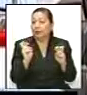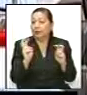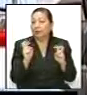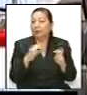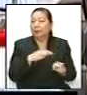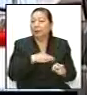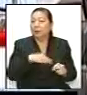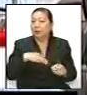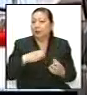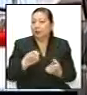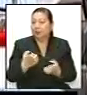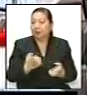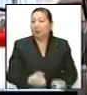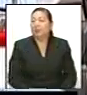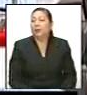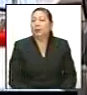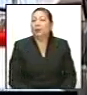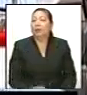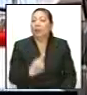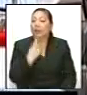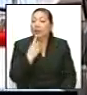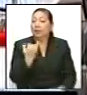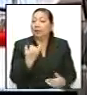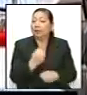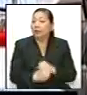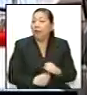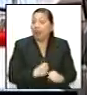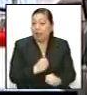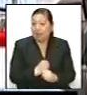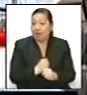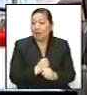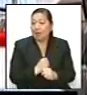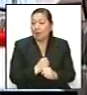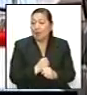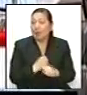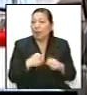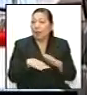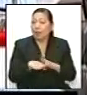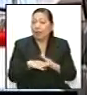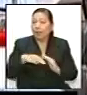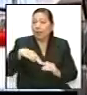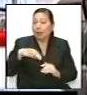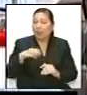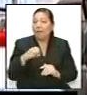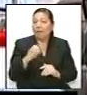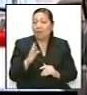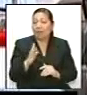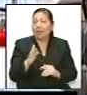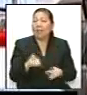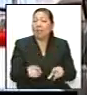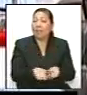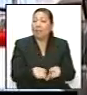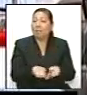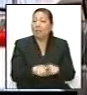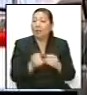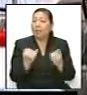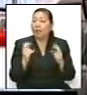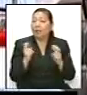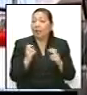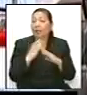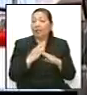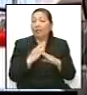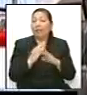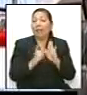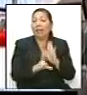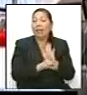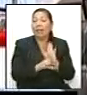Ministro de Economía y Finanzas nos ha dicho de que este año las consultorías dentro del MEF también considera a este tema de la defensa legal